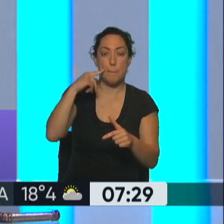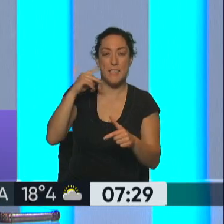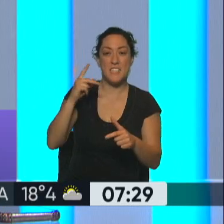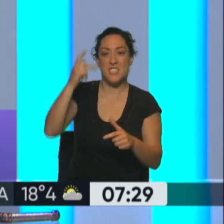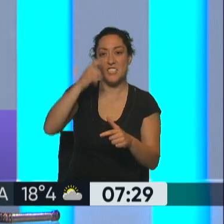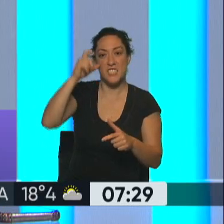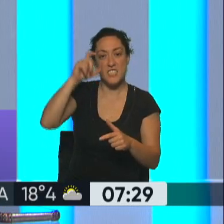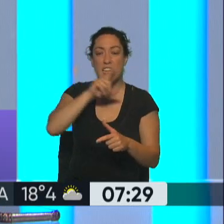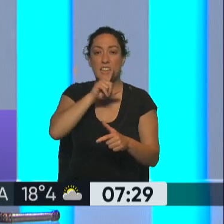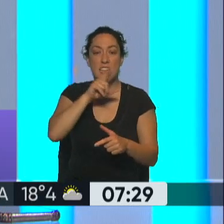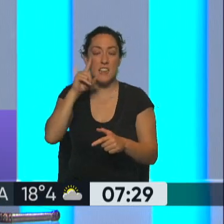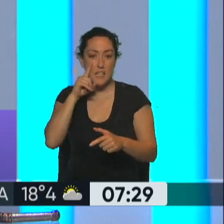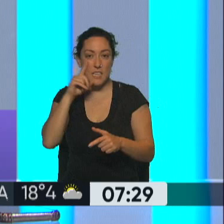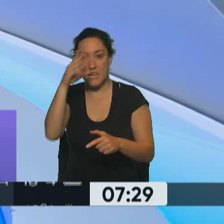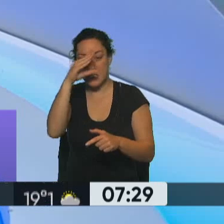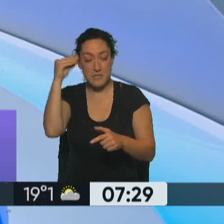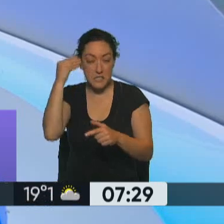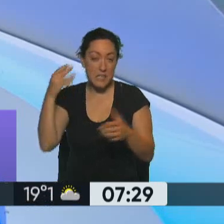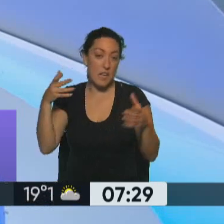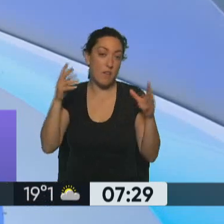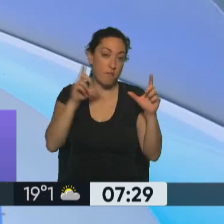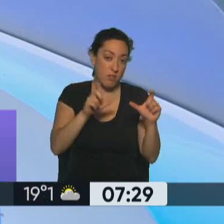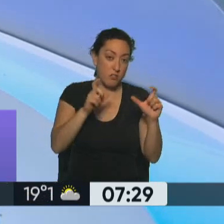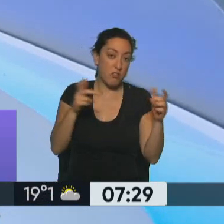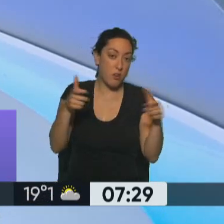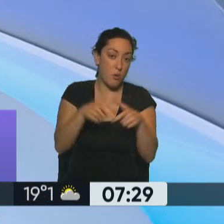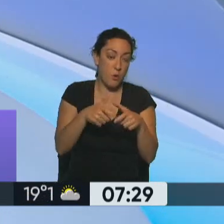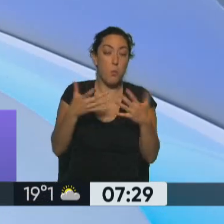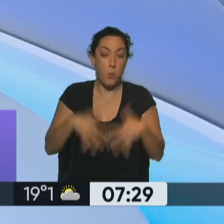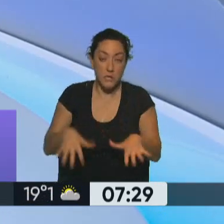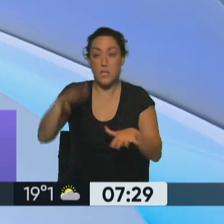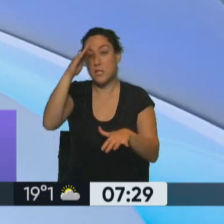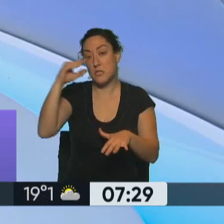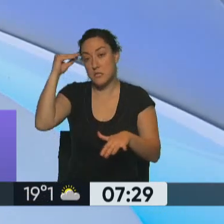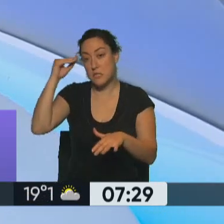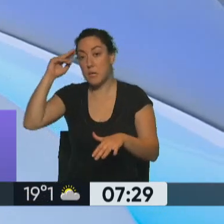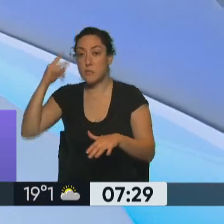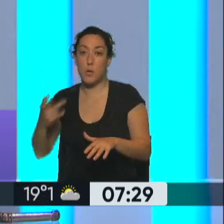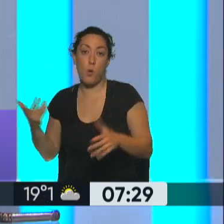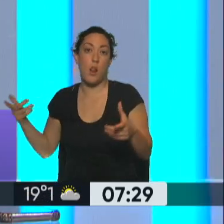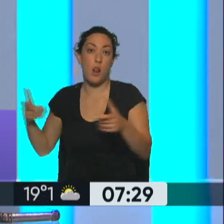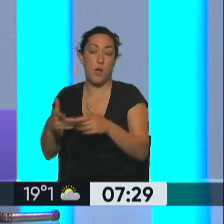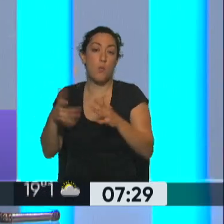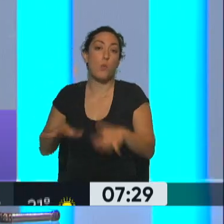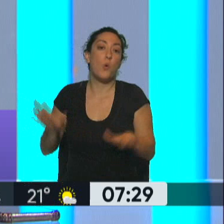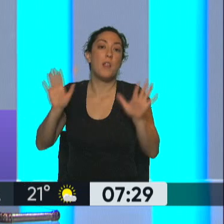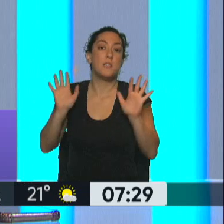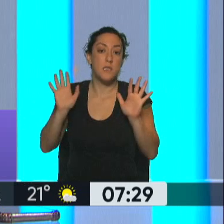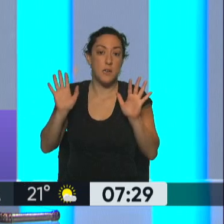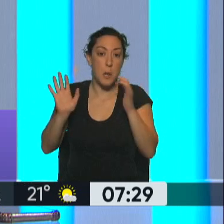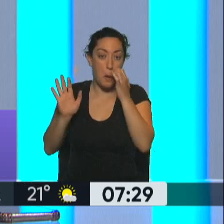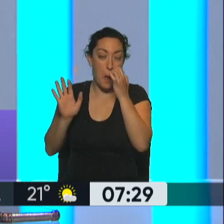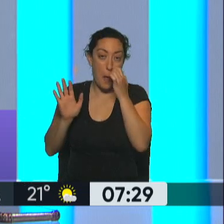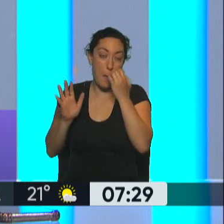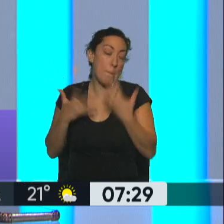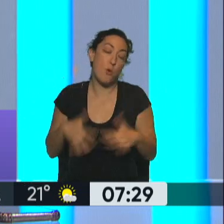y Cristina Fernández de Kirchner, puede haber una foto de Cristina Fernández de Kirchner y Victoria Villarruel. Podría, también puede